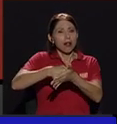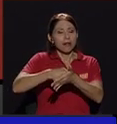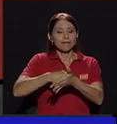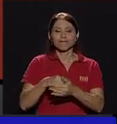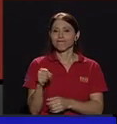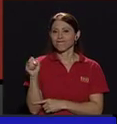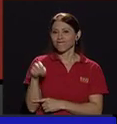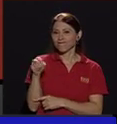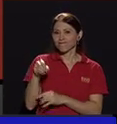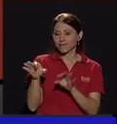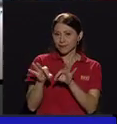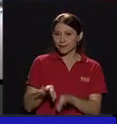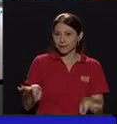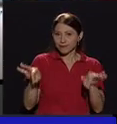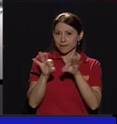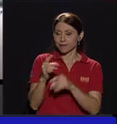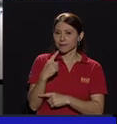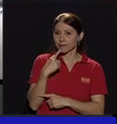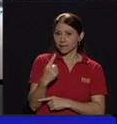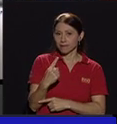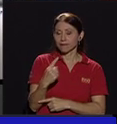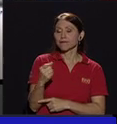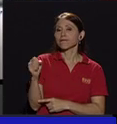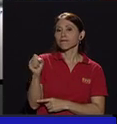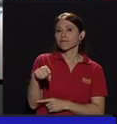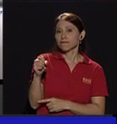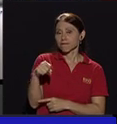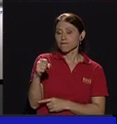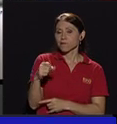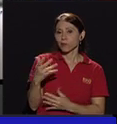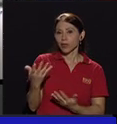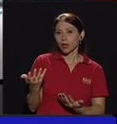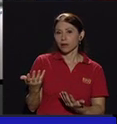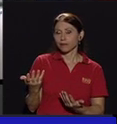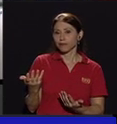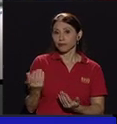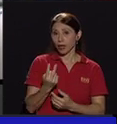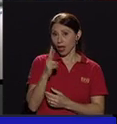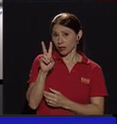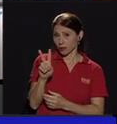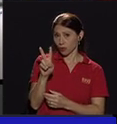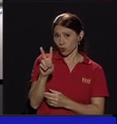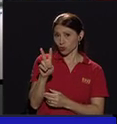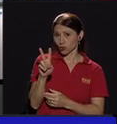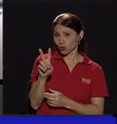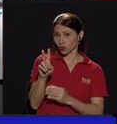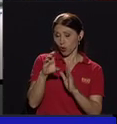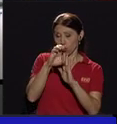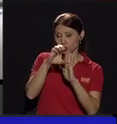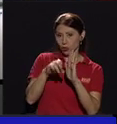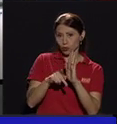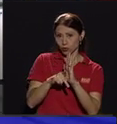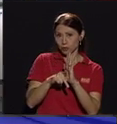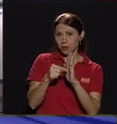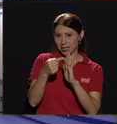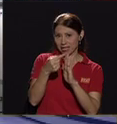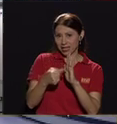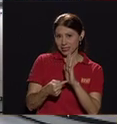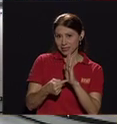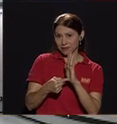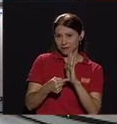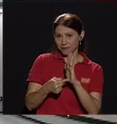vez es importante señalar que efectivamente hay dos constituciones políticas de